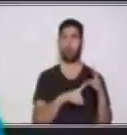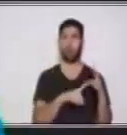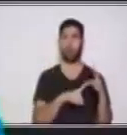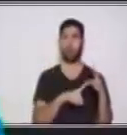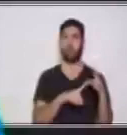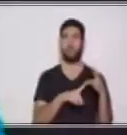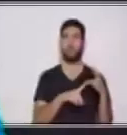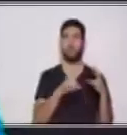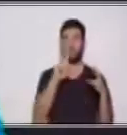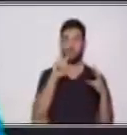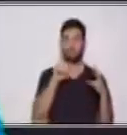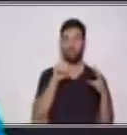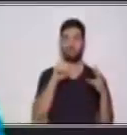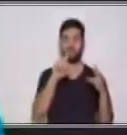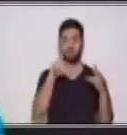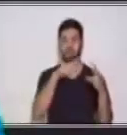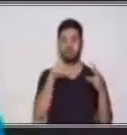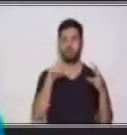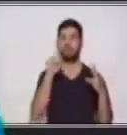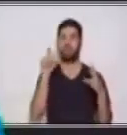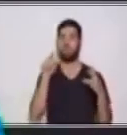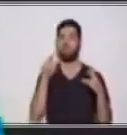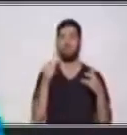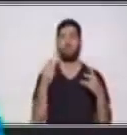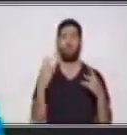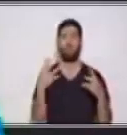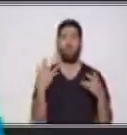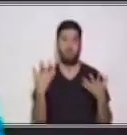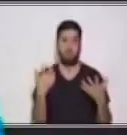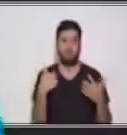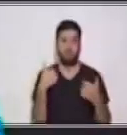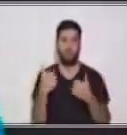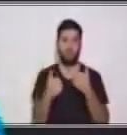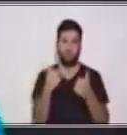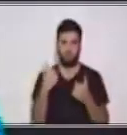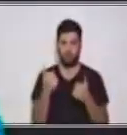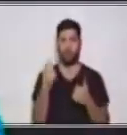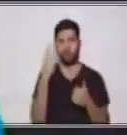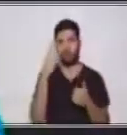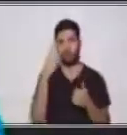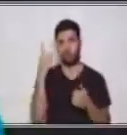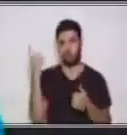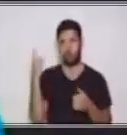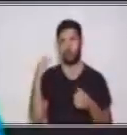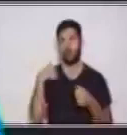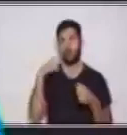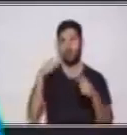Alfa, quiero saber cuánto mide. Vamos a dibujar el triángulo.